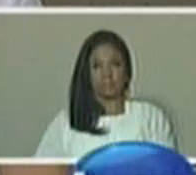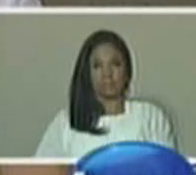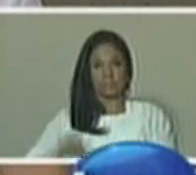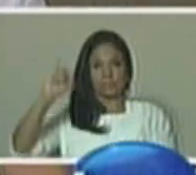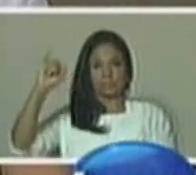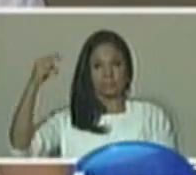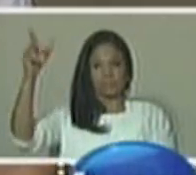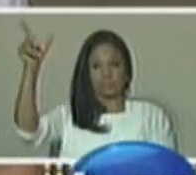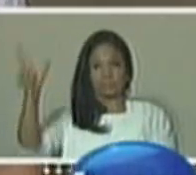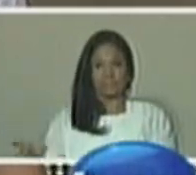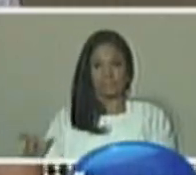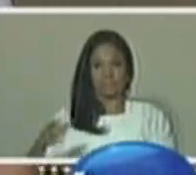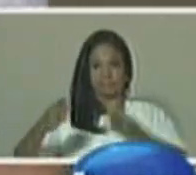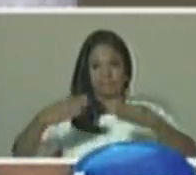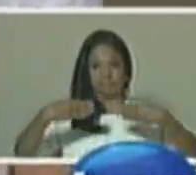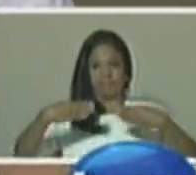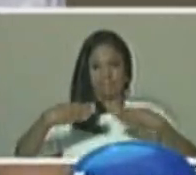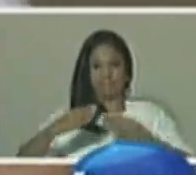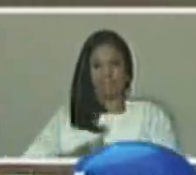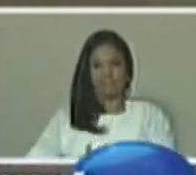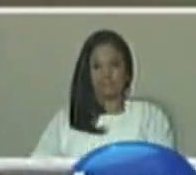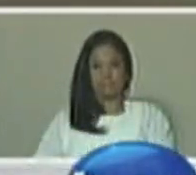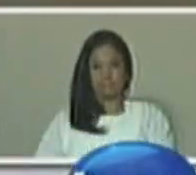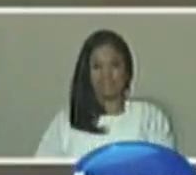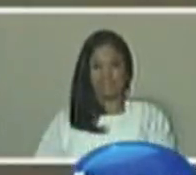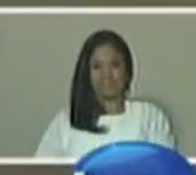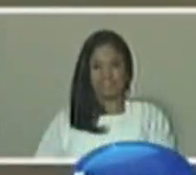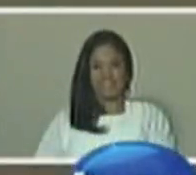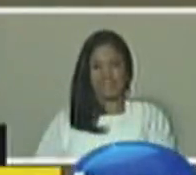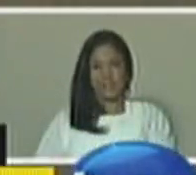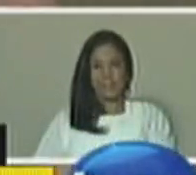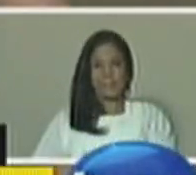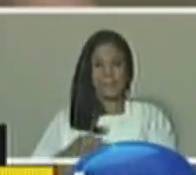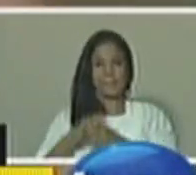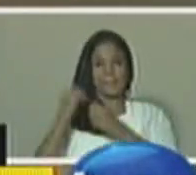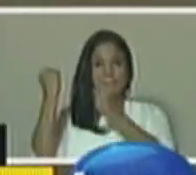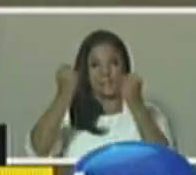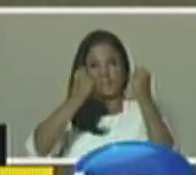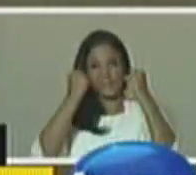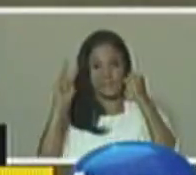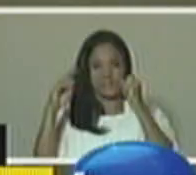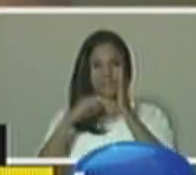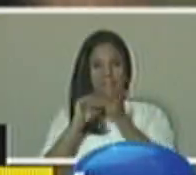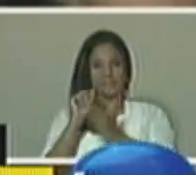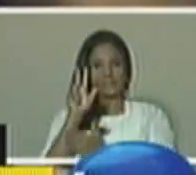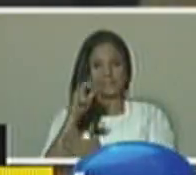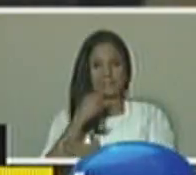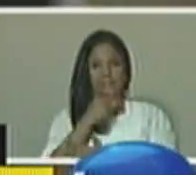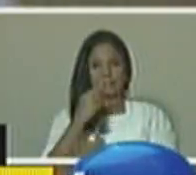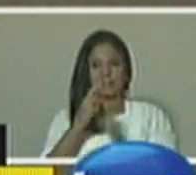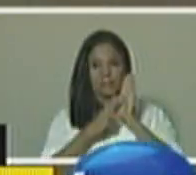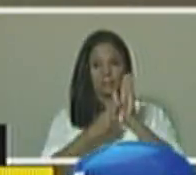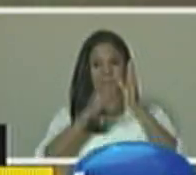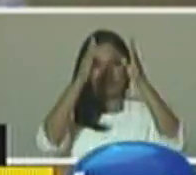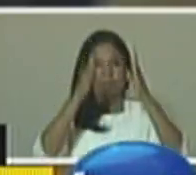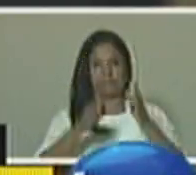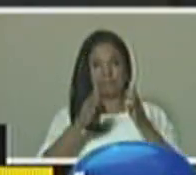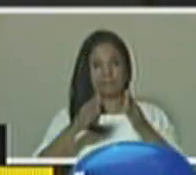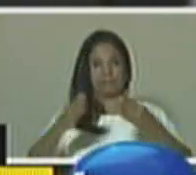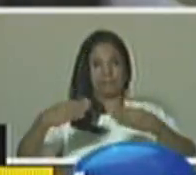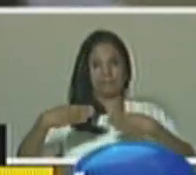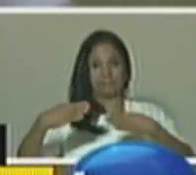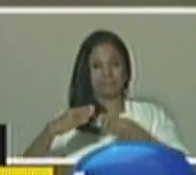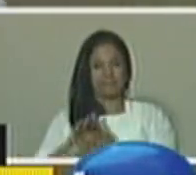Irma Hernández de Panamá. Campeona de oratoria 2013, Irma Hernández, representando a